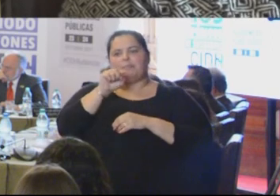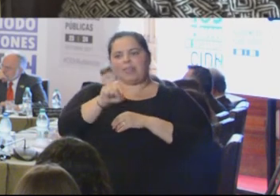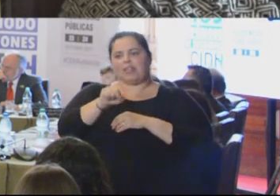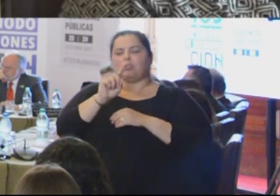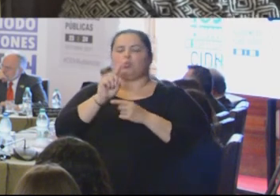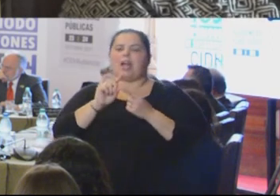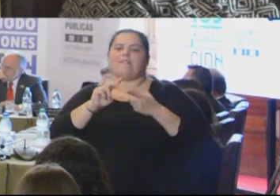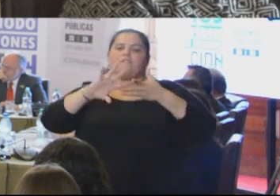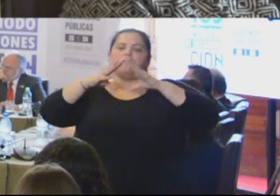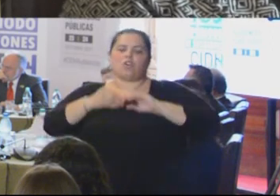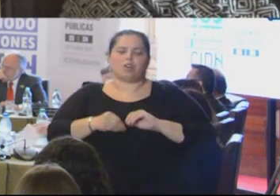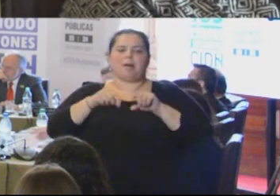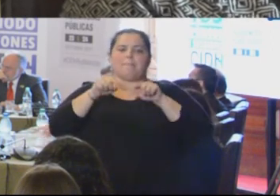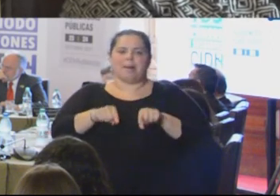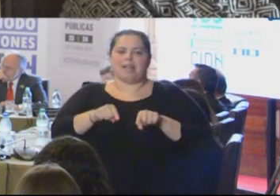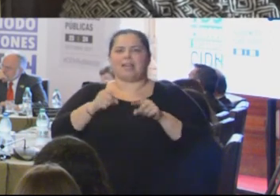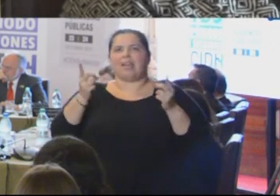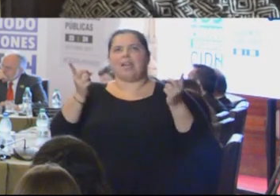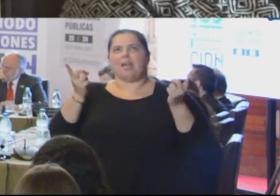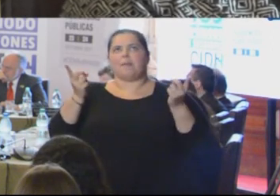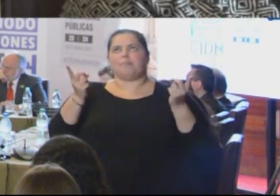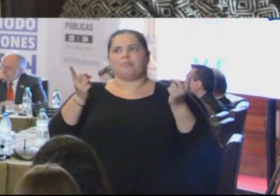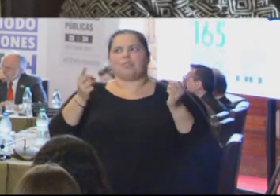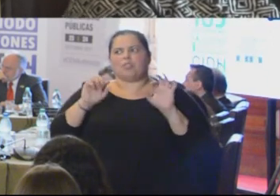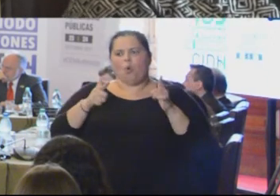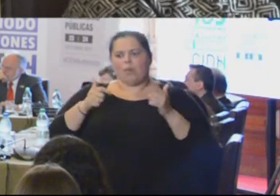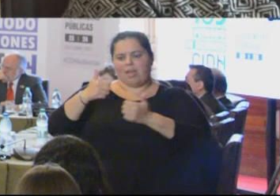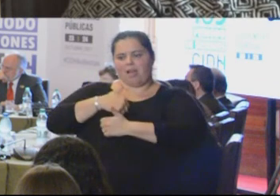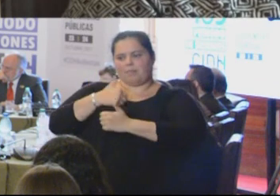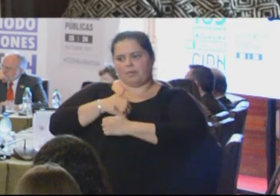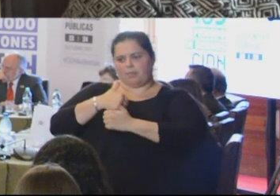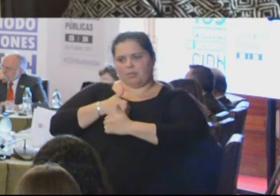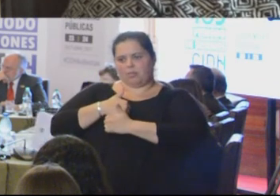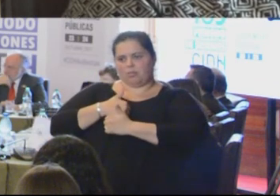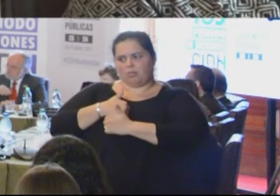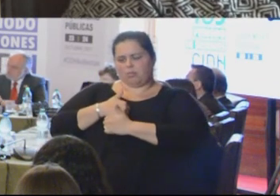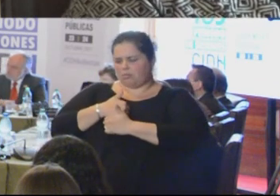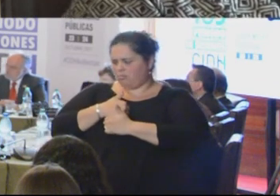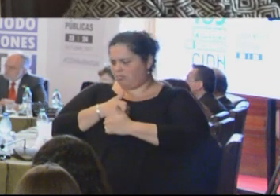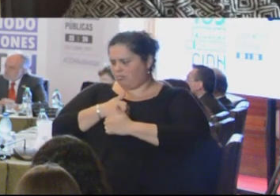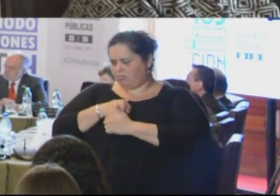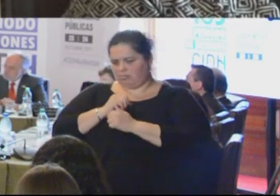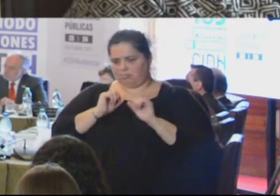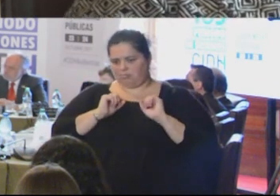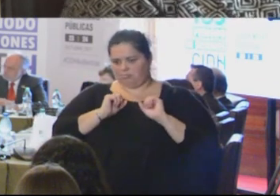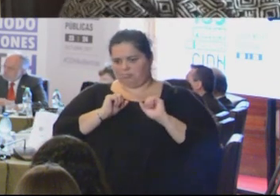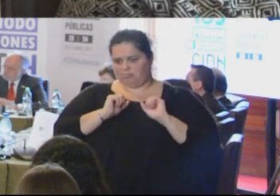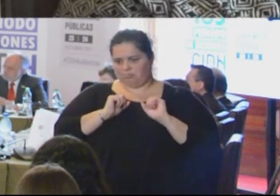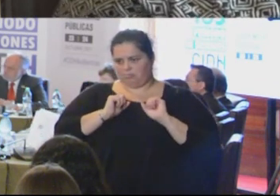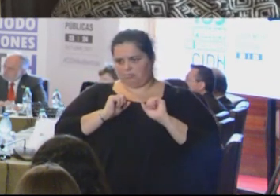que se sometieran a los protocolos de desarme y de concentración en las entonces zonas veredales no es un beneficio